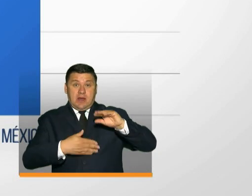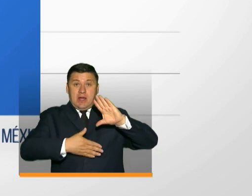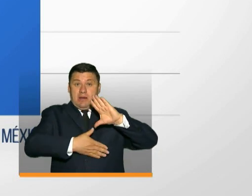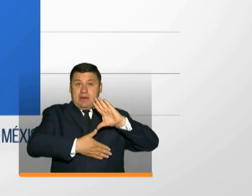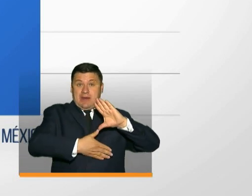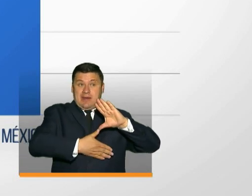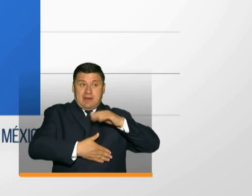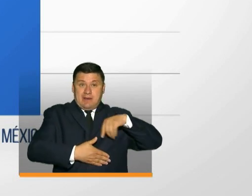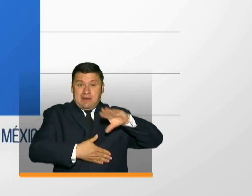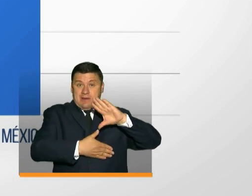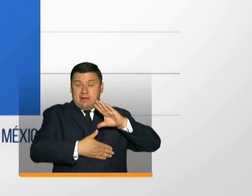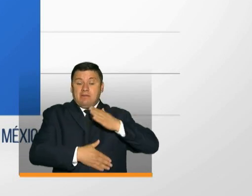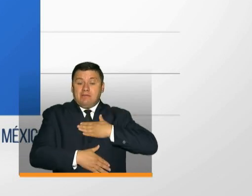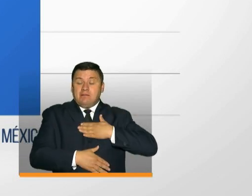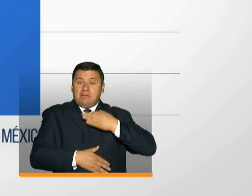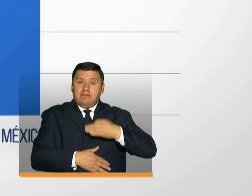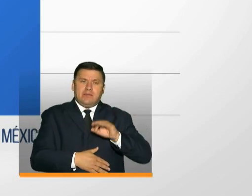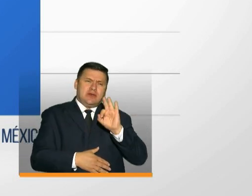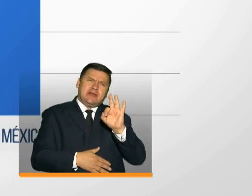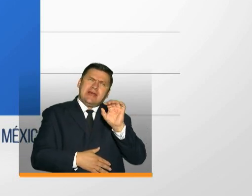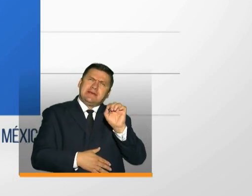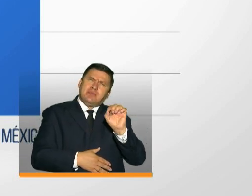América Latina. Nosotros estamos en